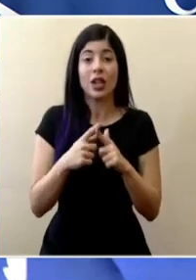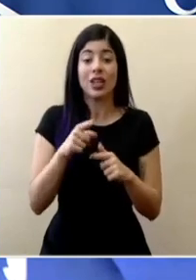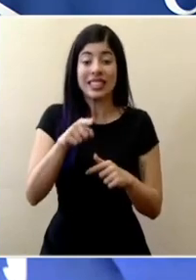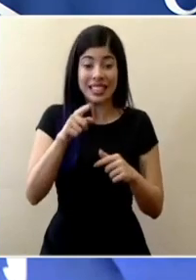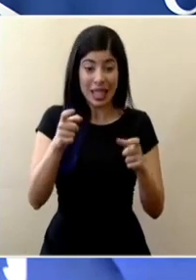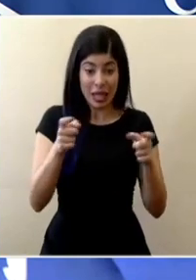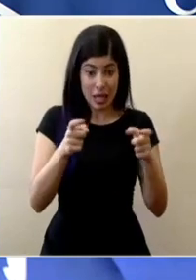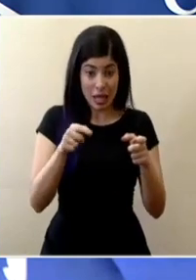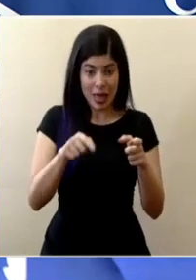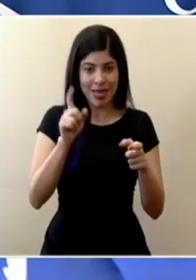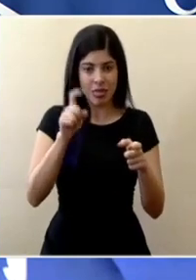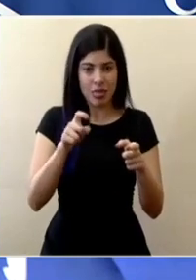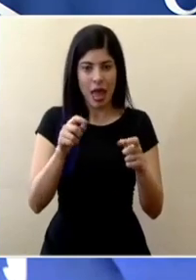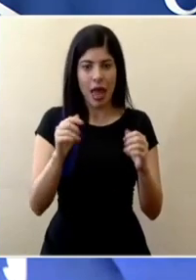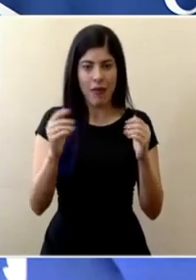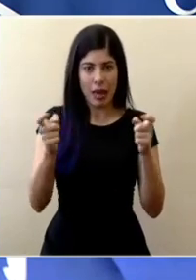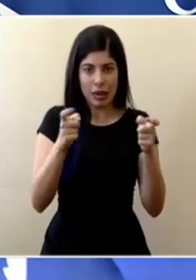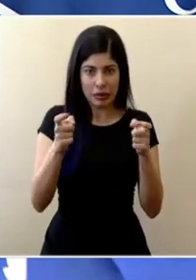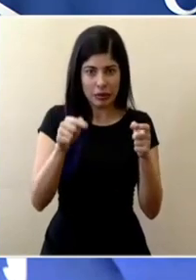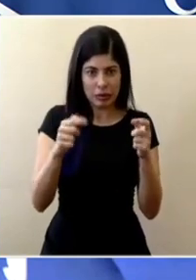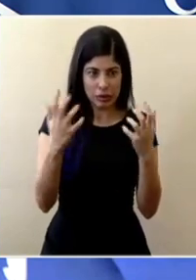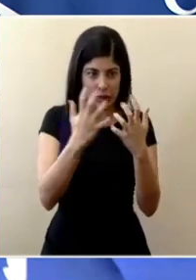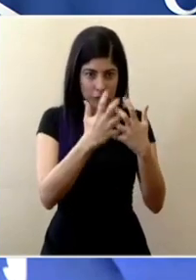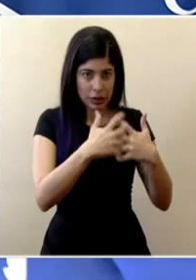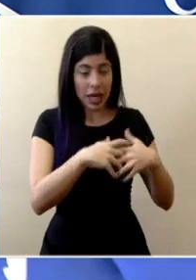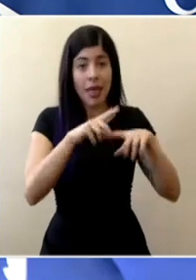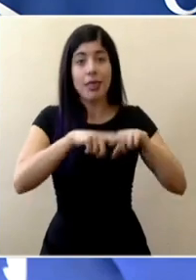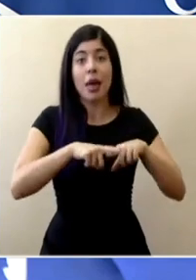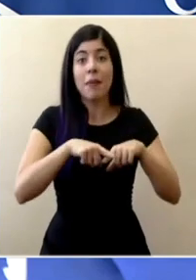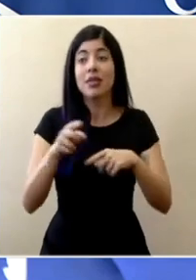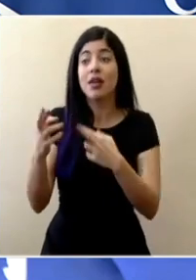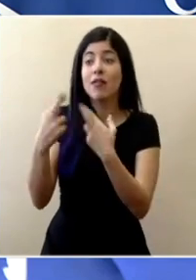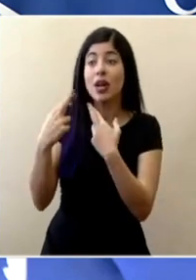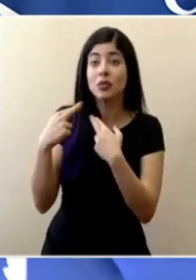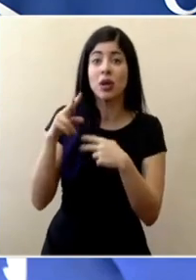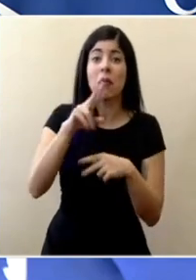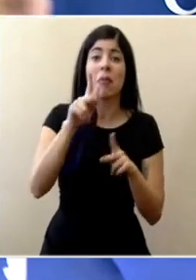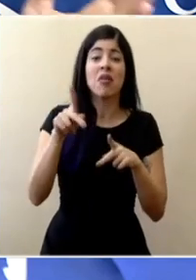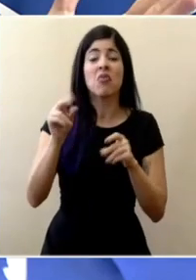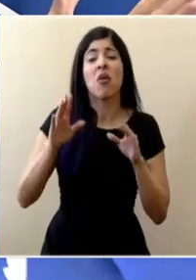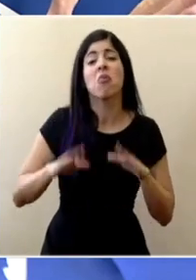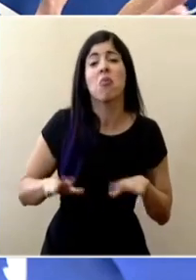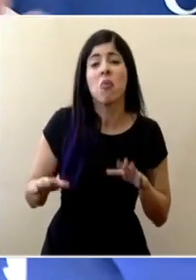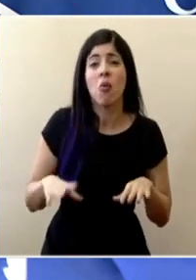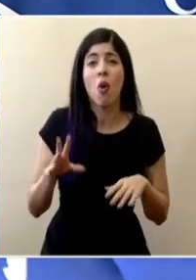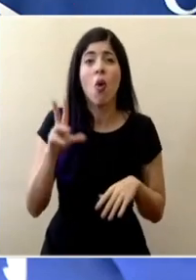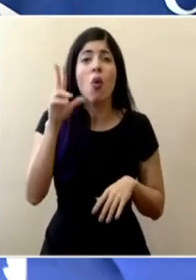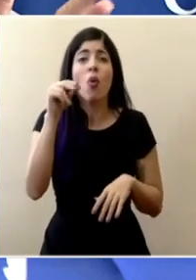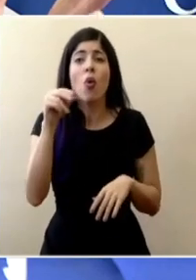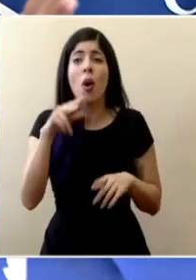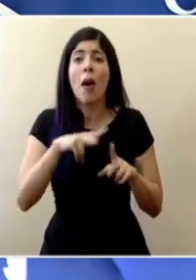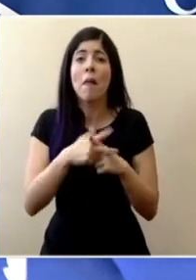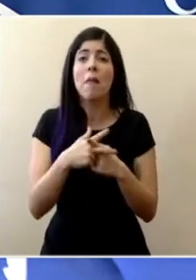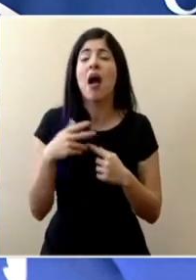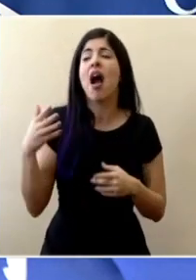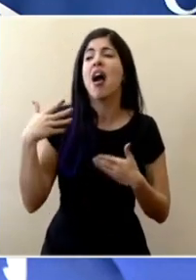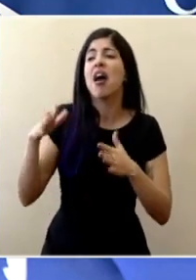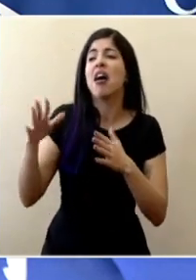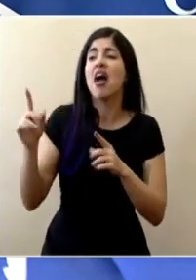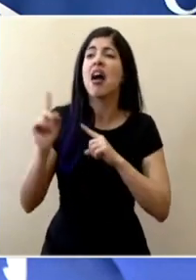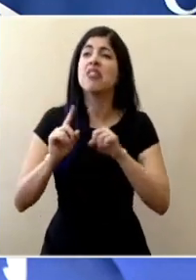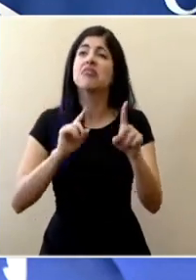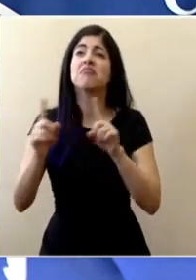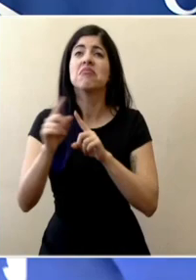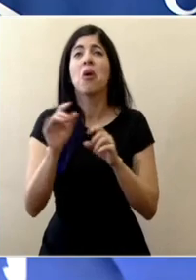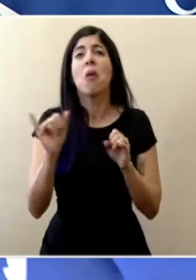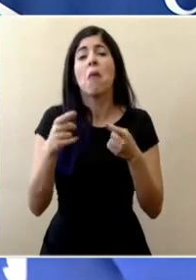sobrebasarse y eso va a depender mucho de esa respuesta que le digo no bajemos la guardia no empecemos a buscar ir a la vía pública como si